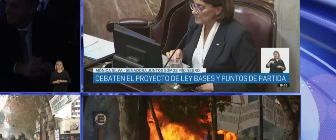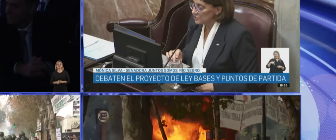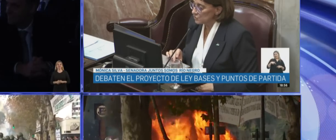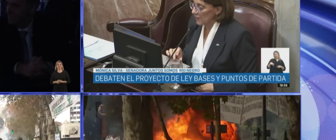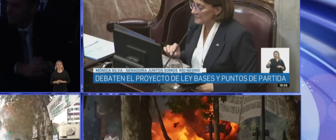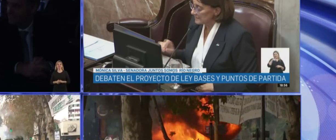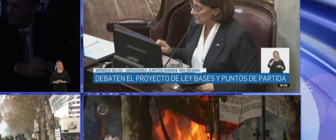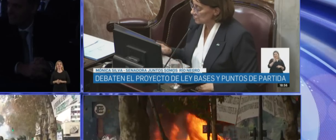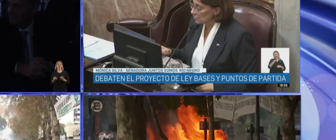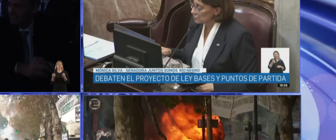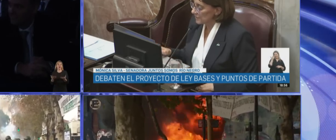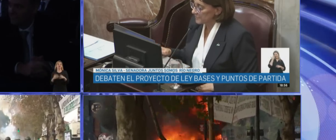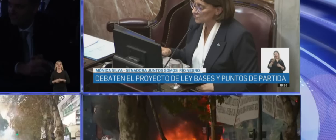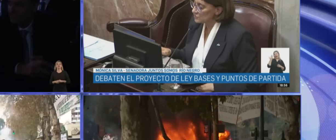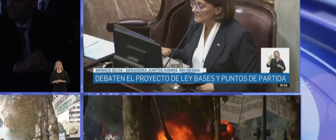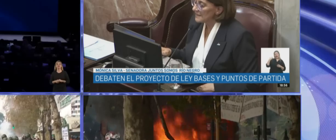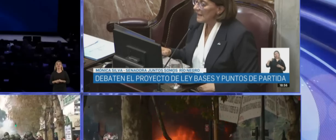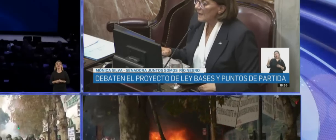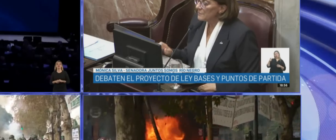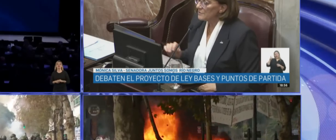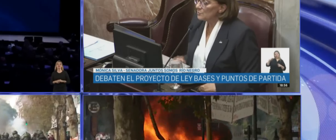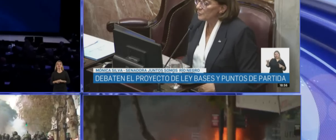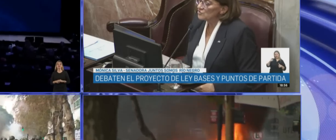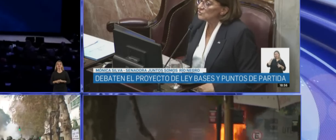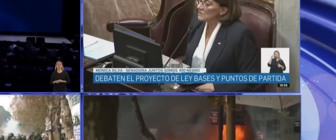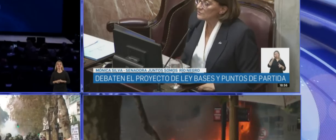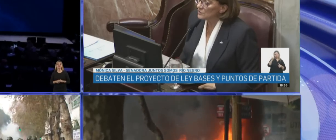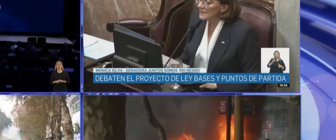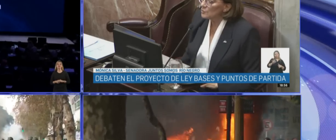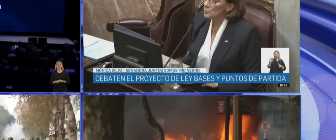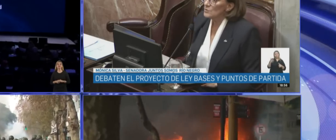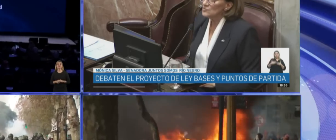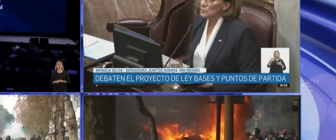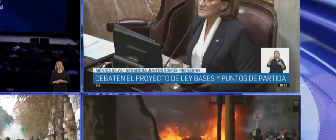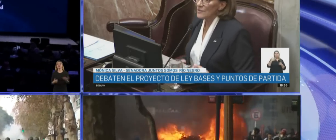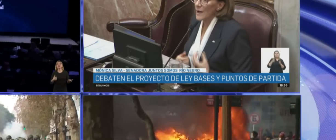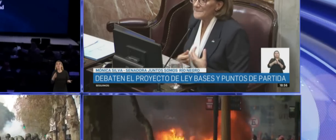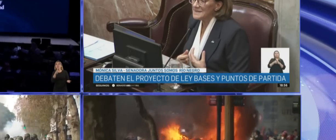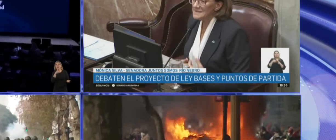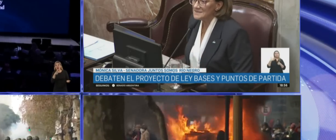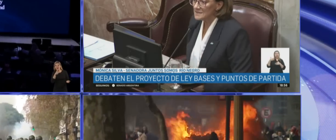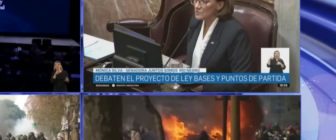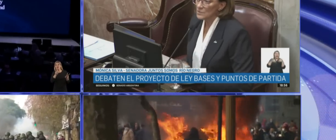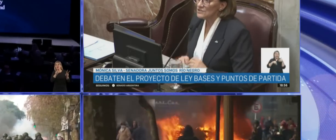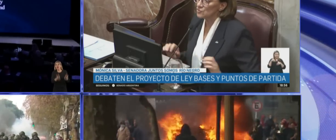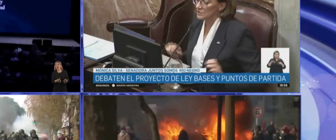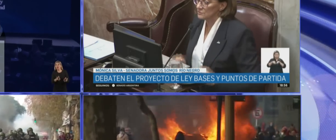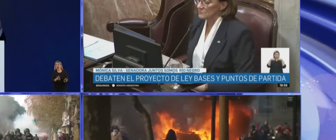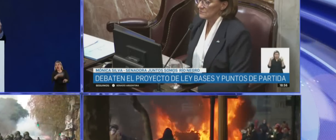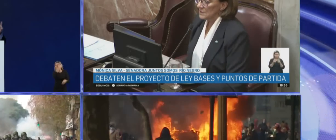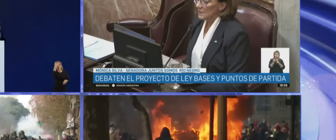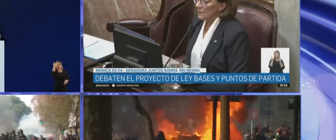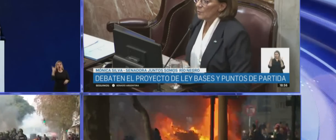bueno, nada, voy a seguir. Pero, ¿qué es lo...? No, a mí lo que me parece es el tema de la